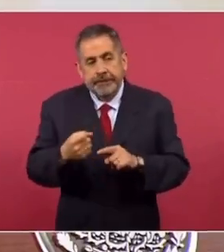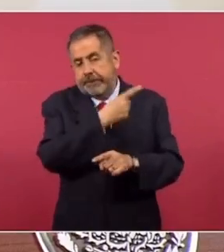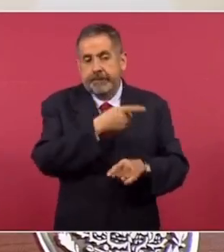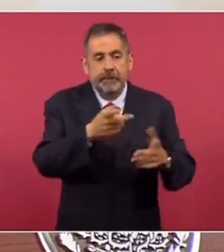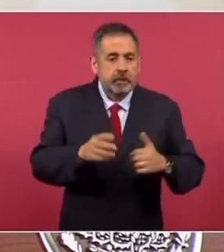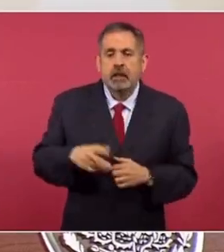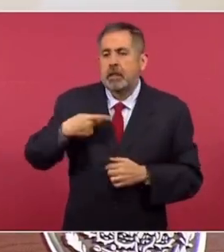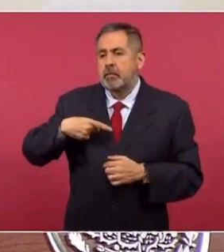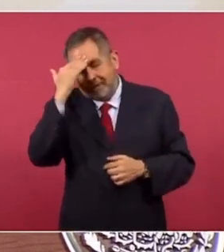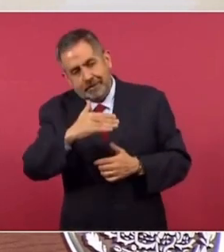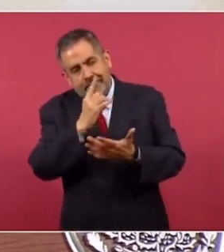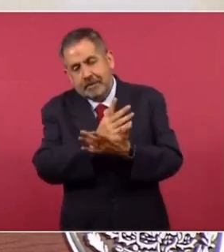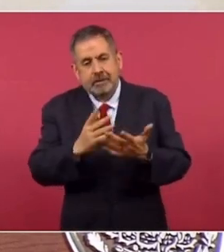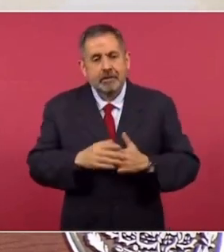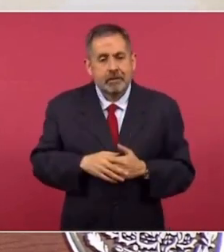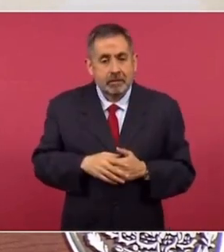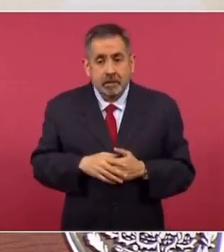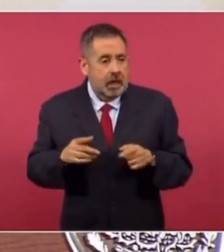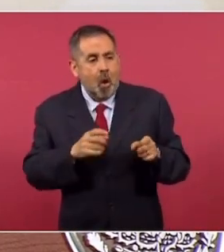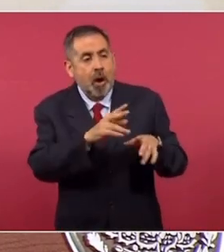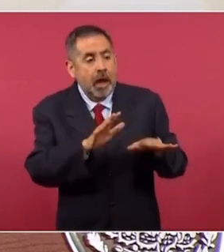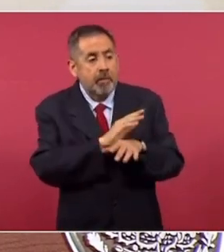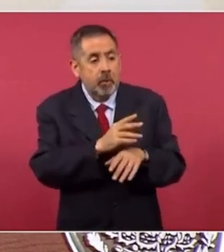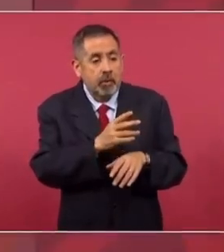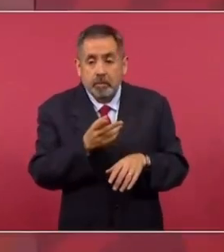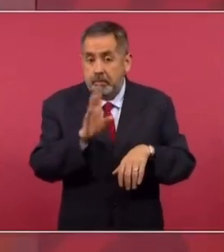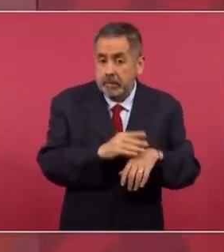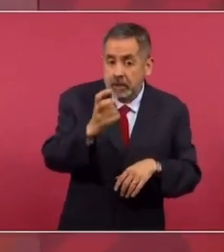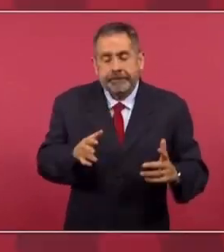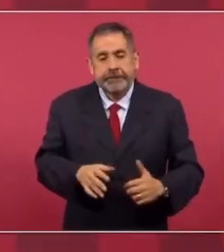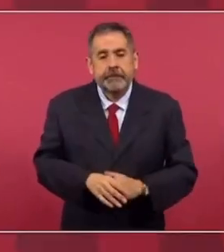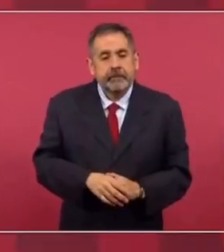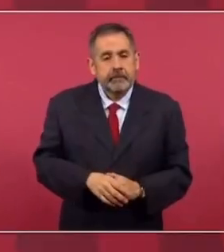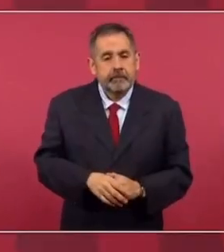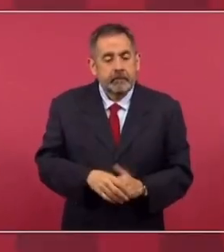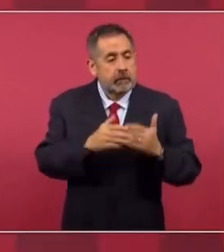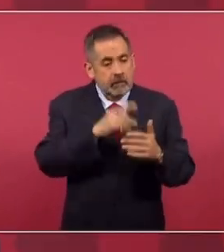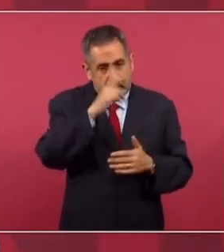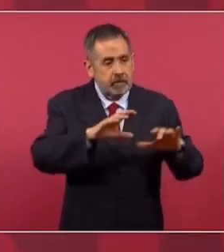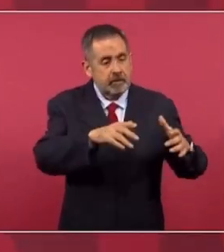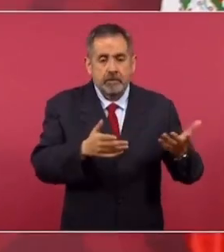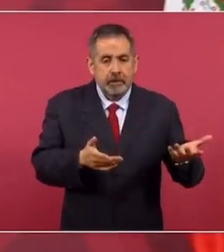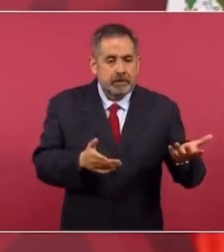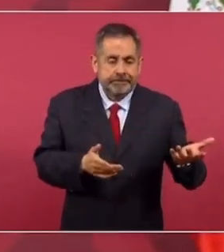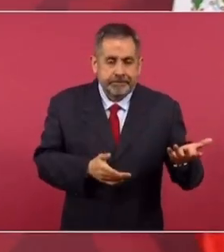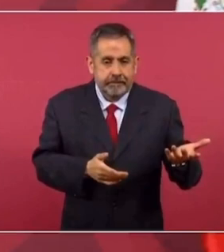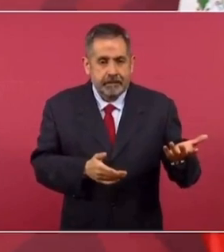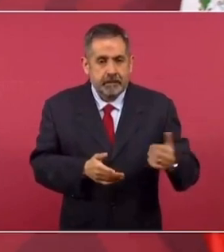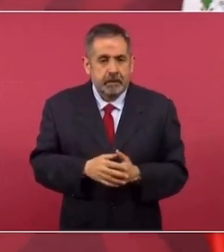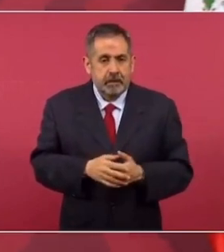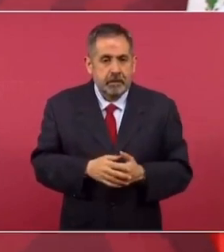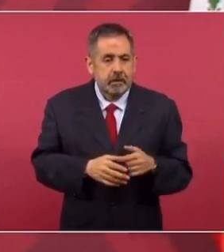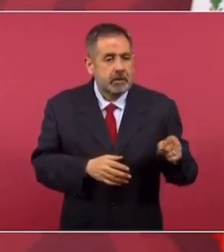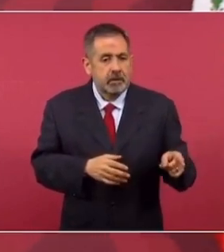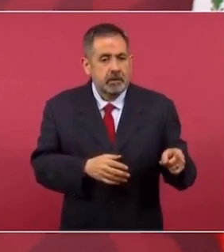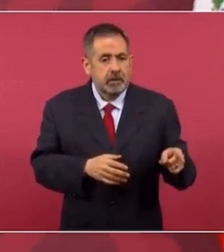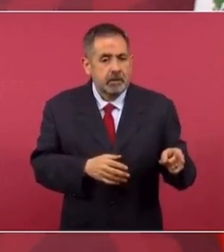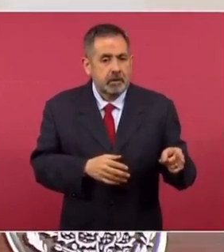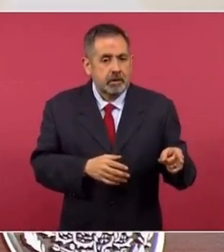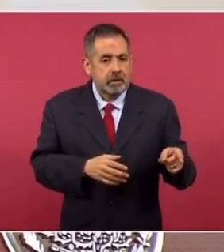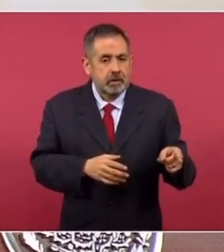porque ya la gente no va a permitir ningún fraude. Con todo respeto a la gallina, gallina que come